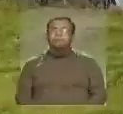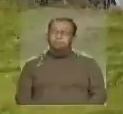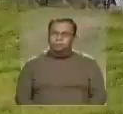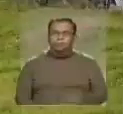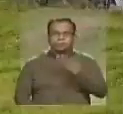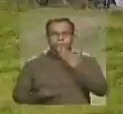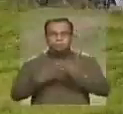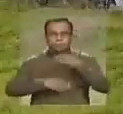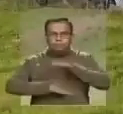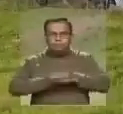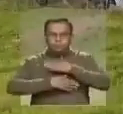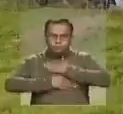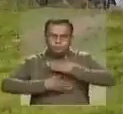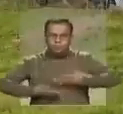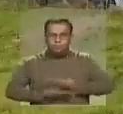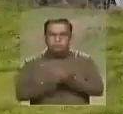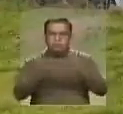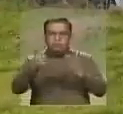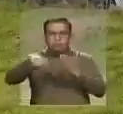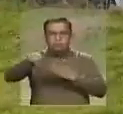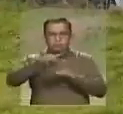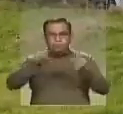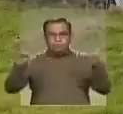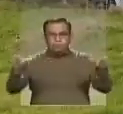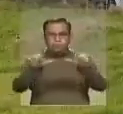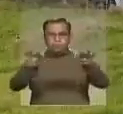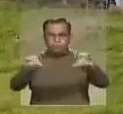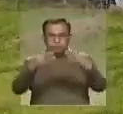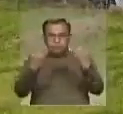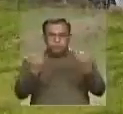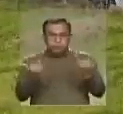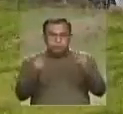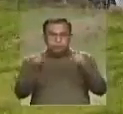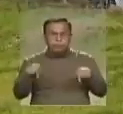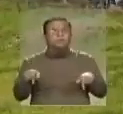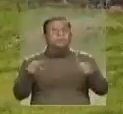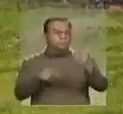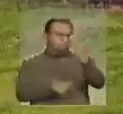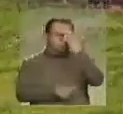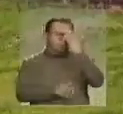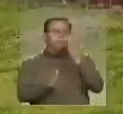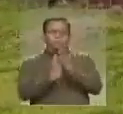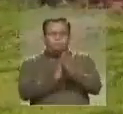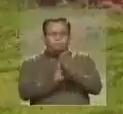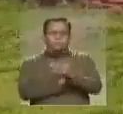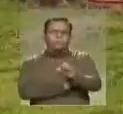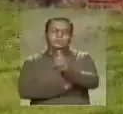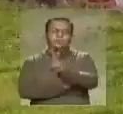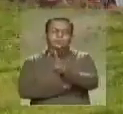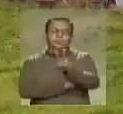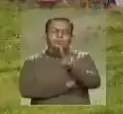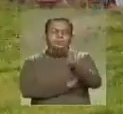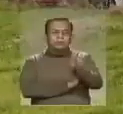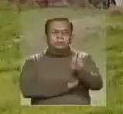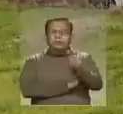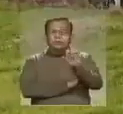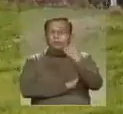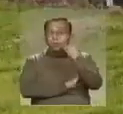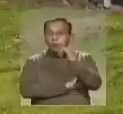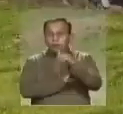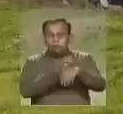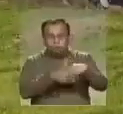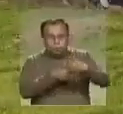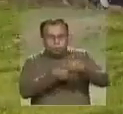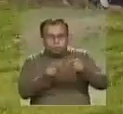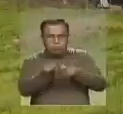Muy buenas tardes, a mí qué gusto saludarlo a usted y a todos los televidentes de ahora. Pues como usted lo menciona, son 328 mujeres cuidadoras de